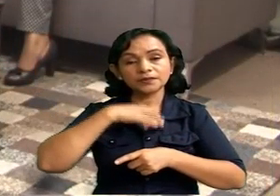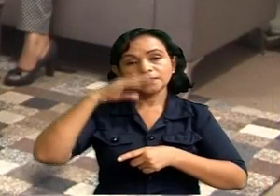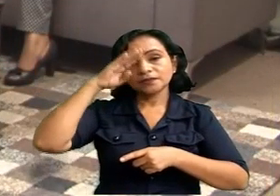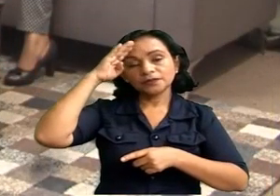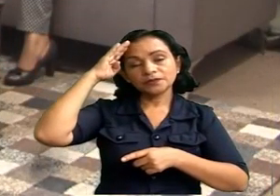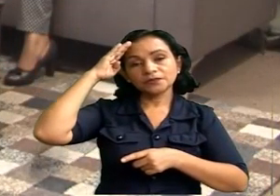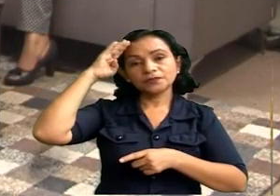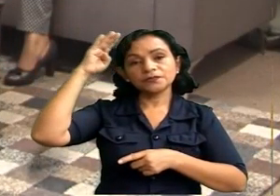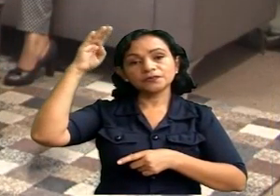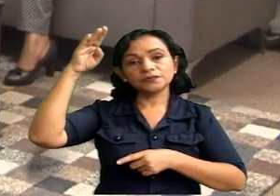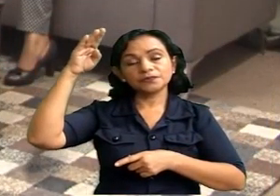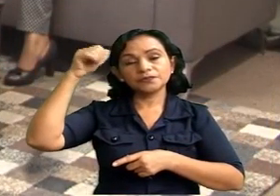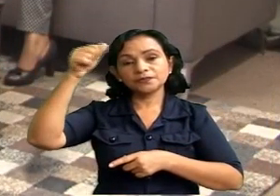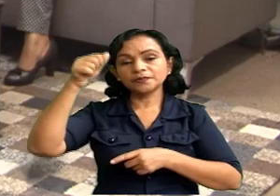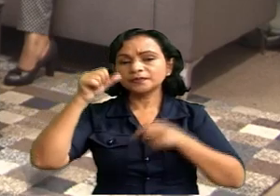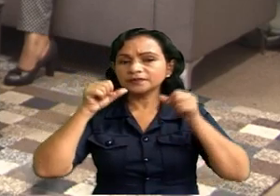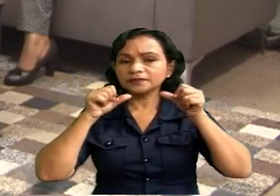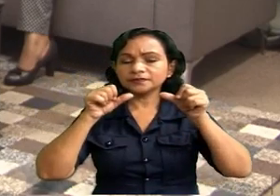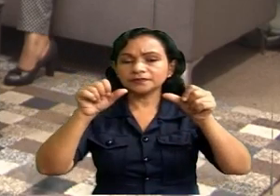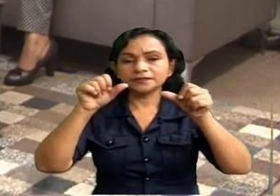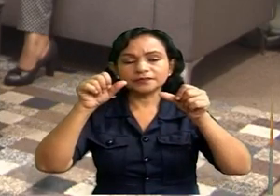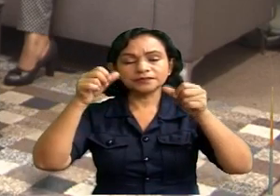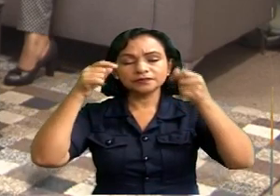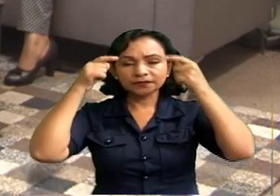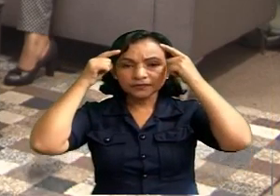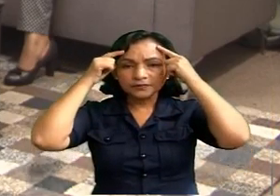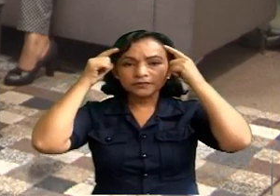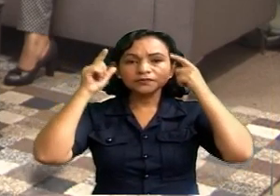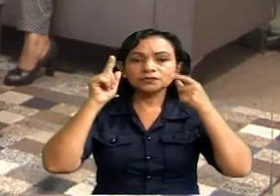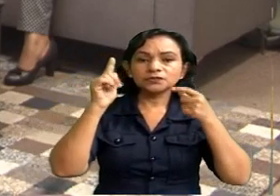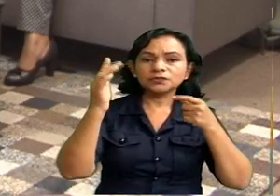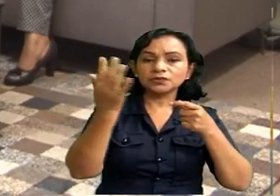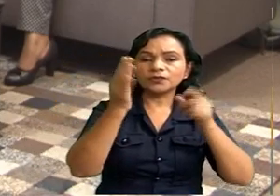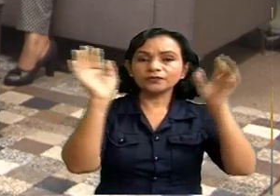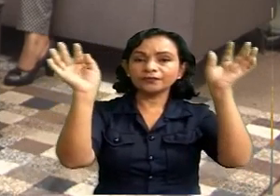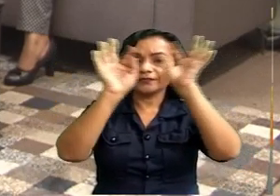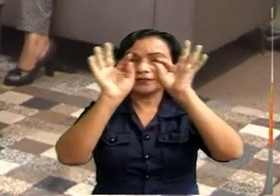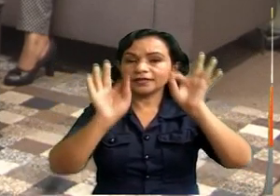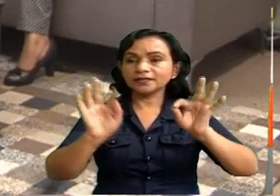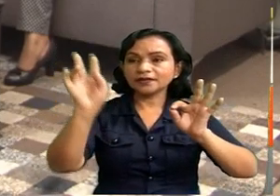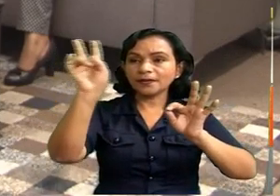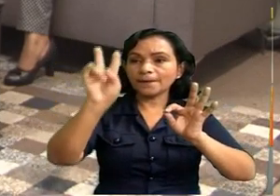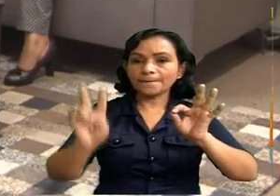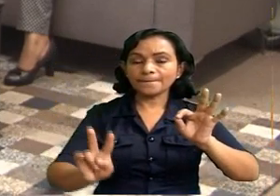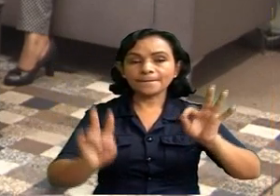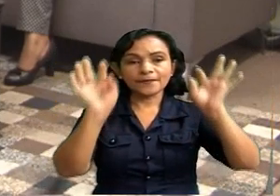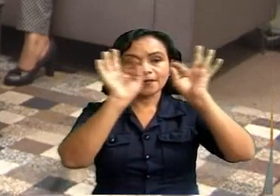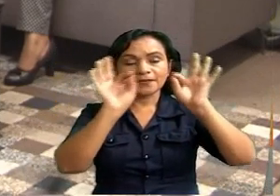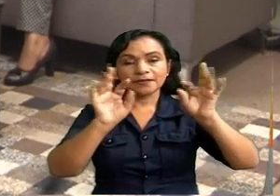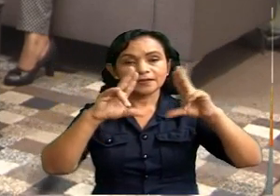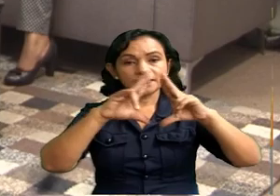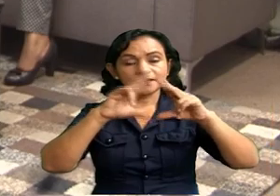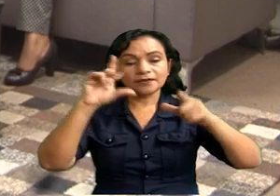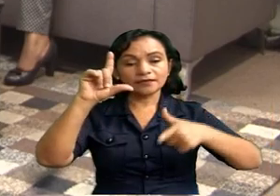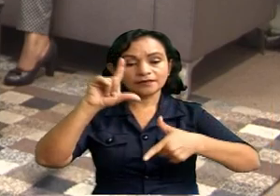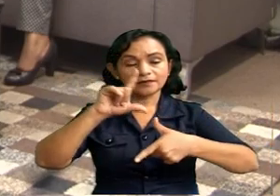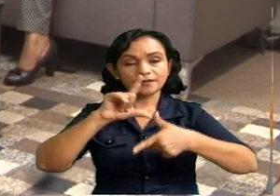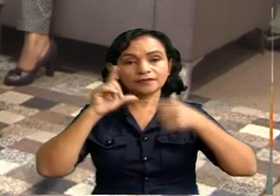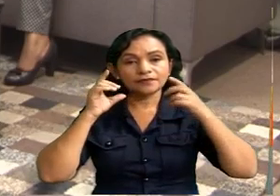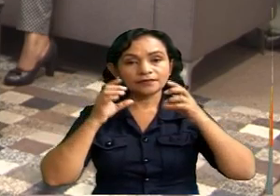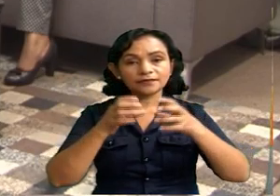eterno Hugo Chávez Frías. Porque todos somos Chávez. Felicidades Venezuela, felicidades Nicaragua, América Latina y el Caribe.